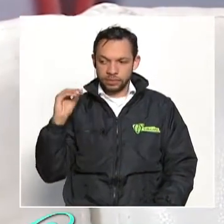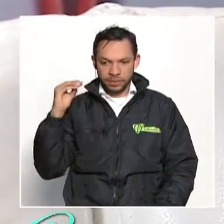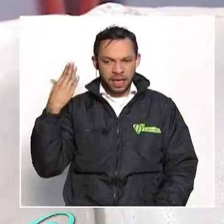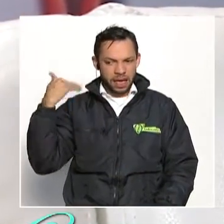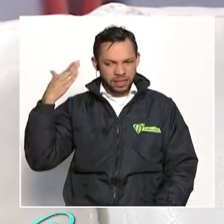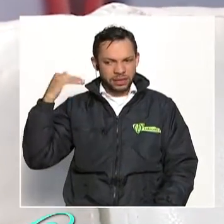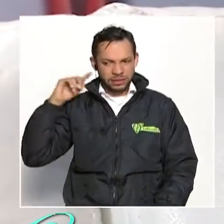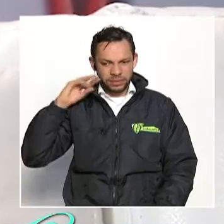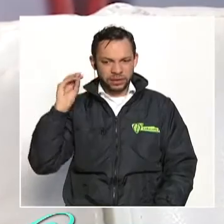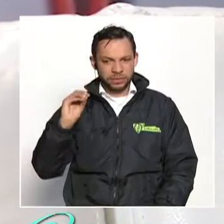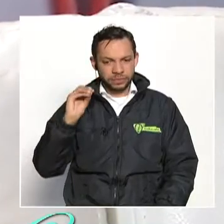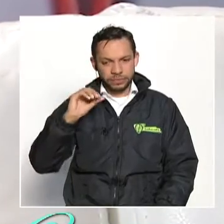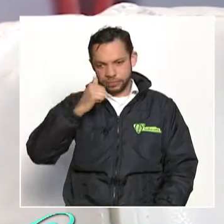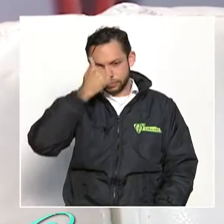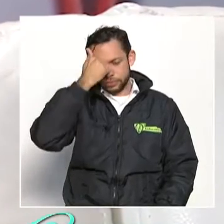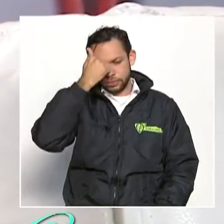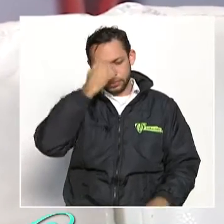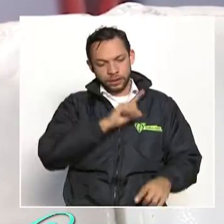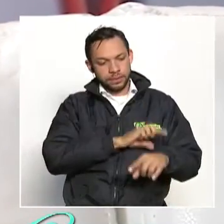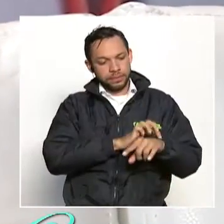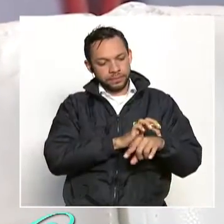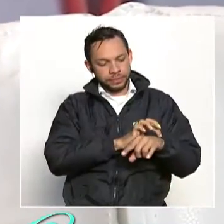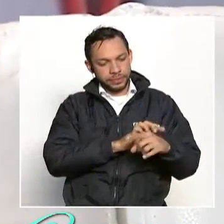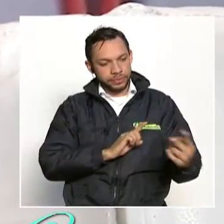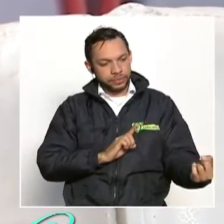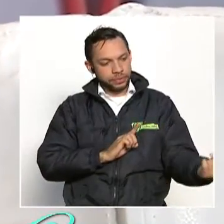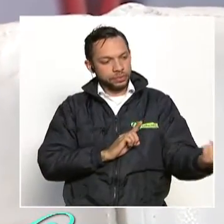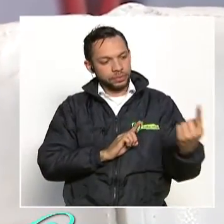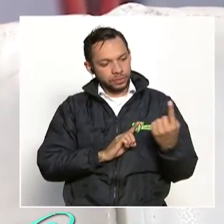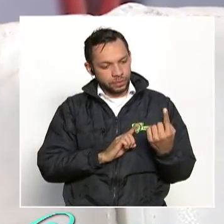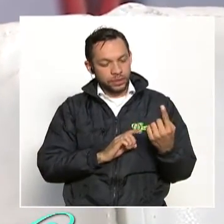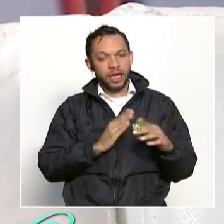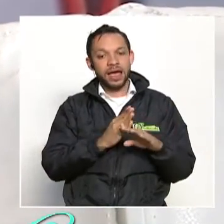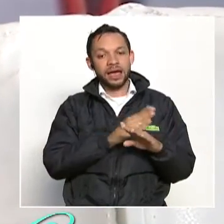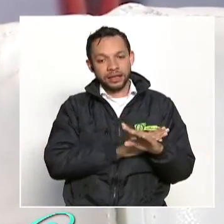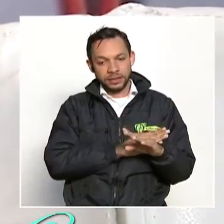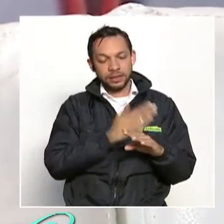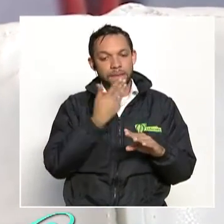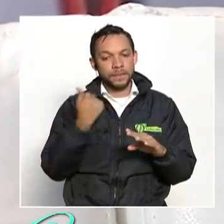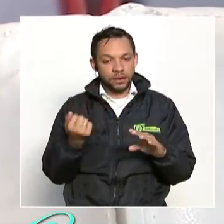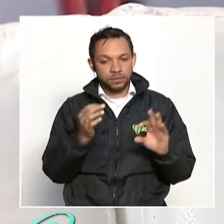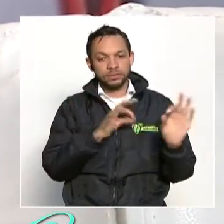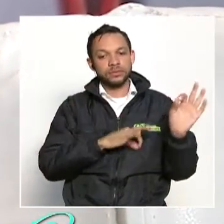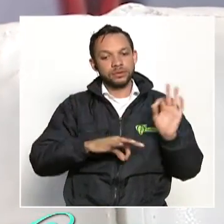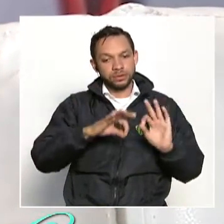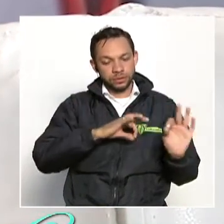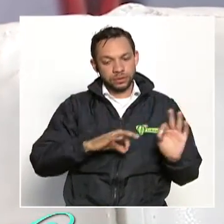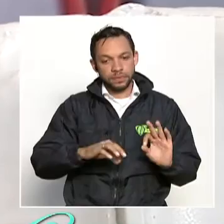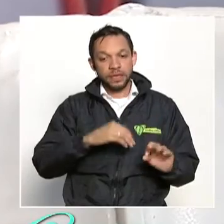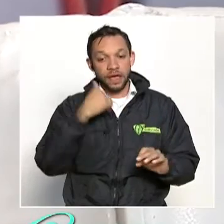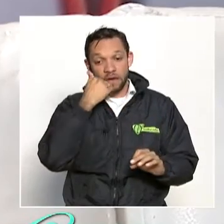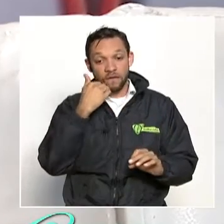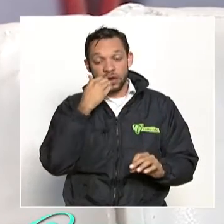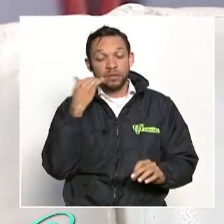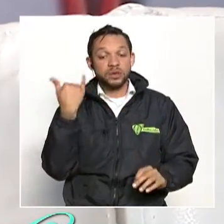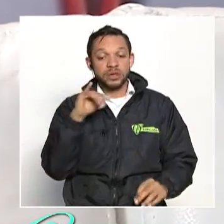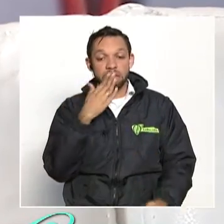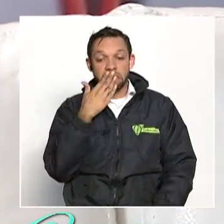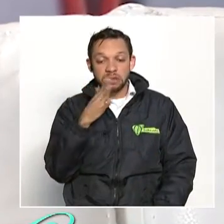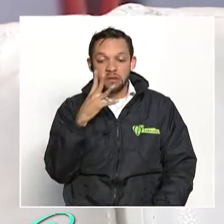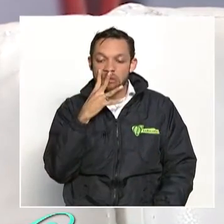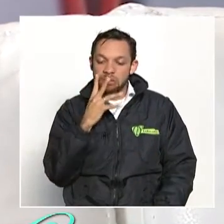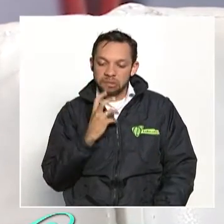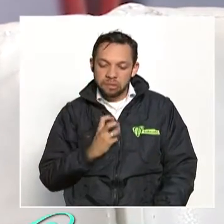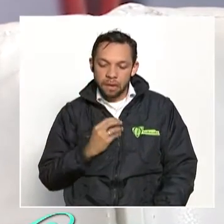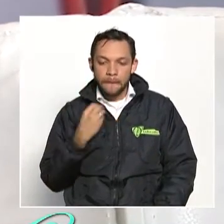superior trata a las personas antes de que la enfermedad se manifieste. El médico inferior trata a las personas o ayuda a las